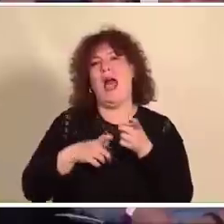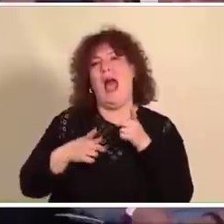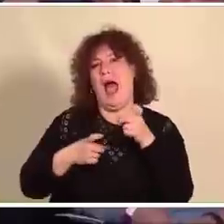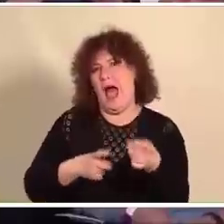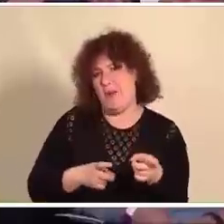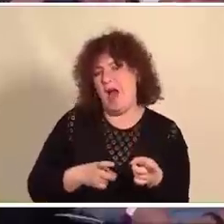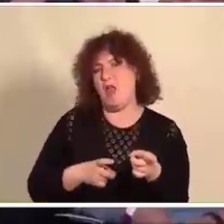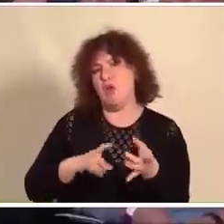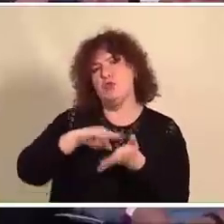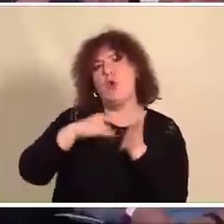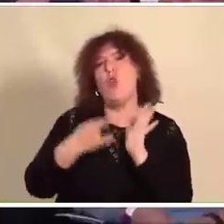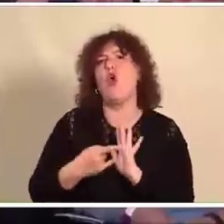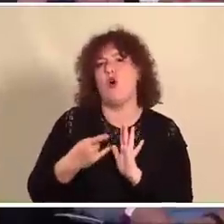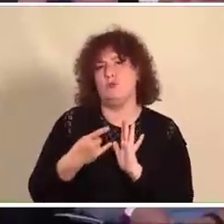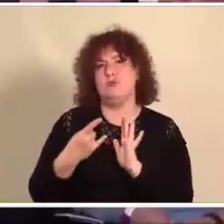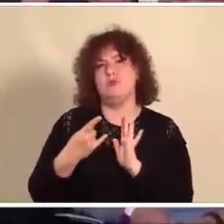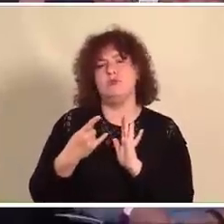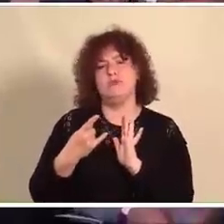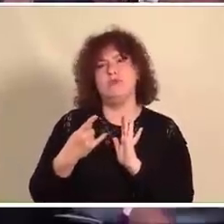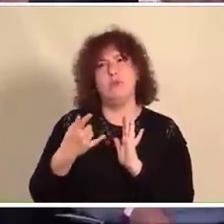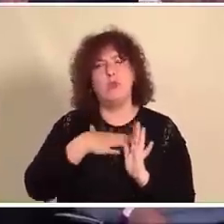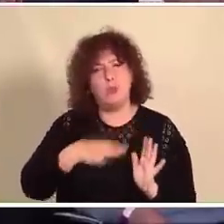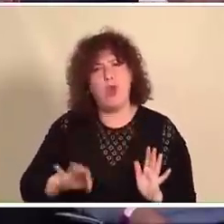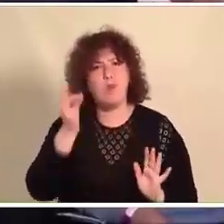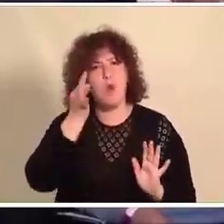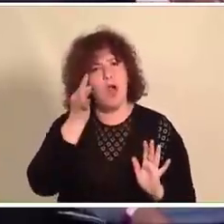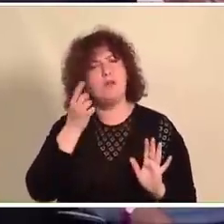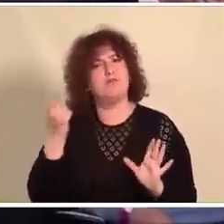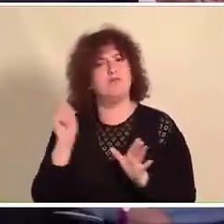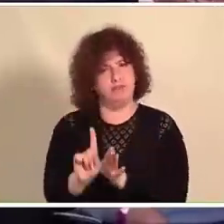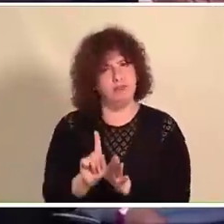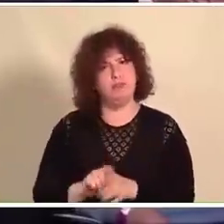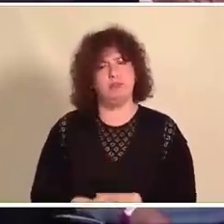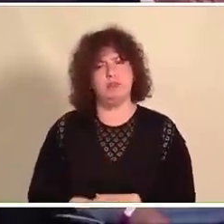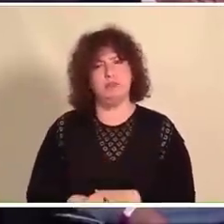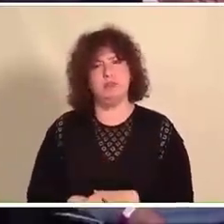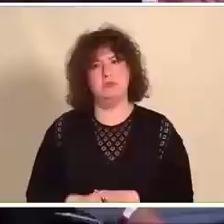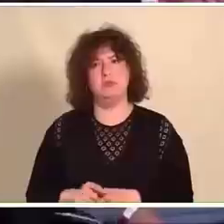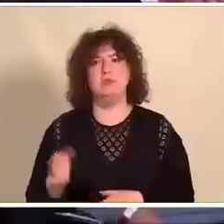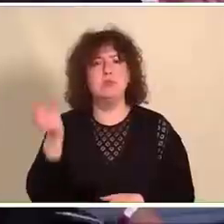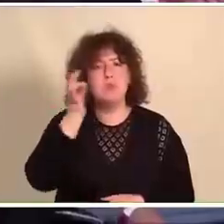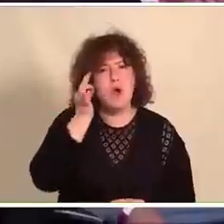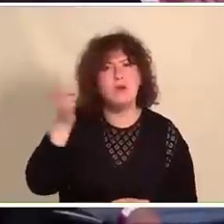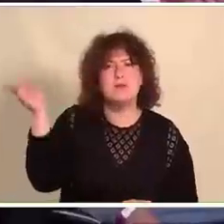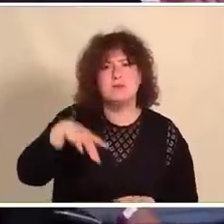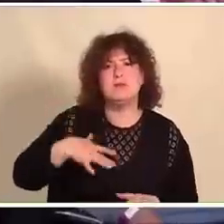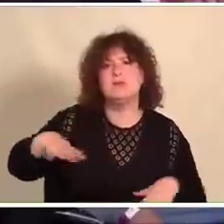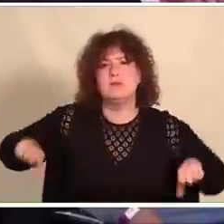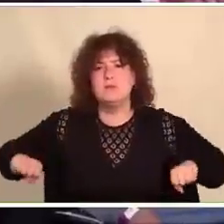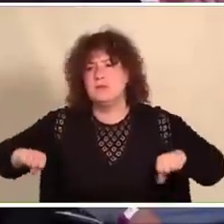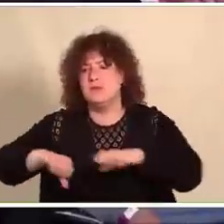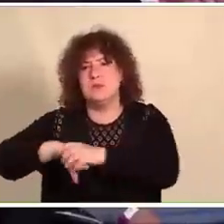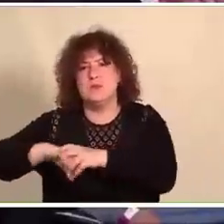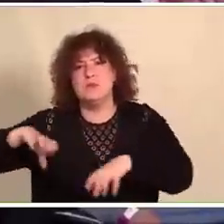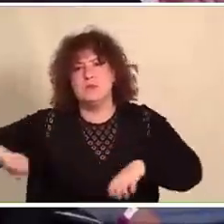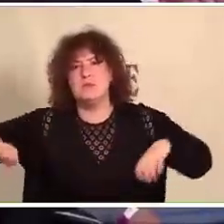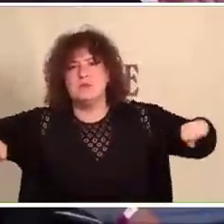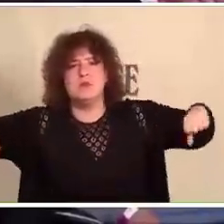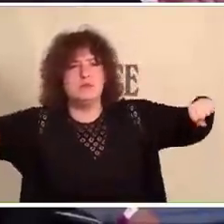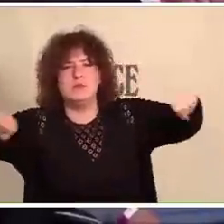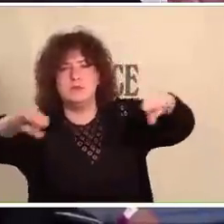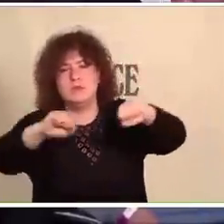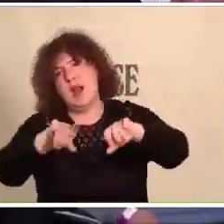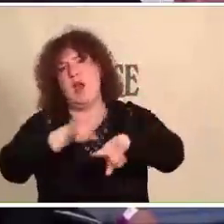de las mujeres que en todo el mundo son capaces de lanzar su mano y acercarse a la otra a la diferente